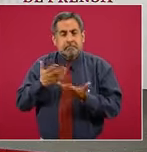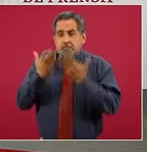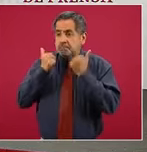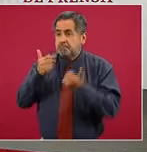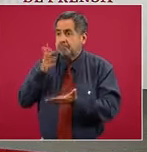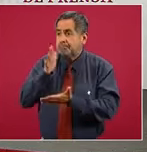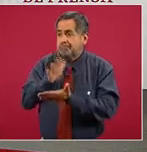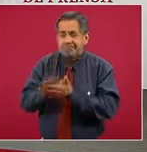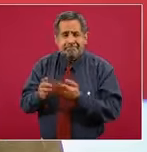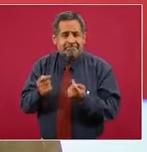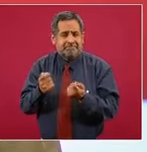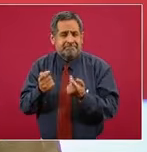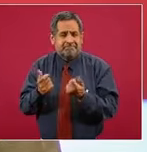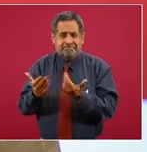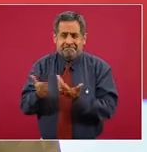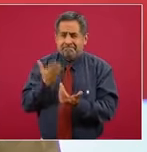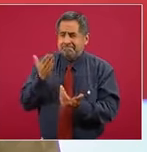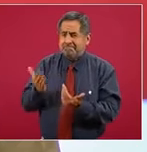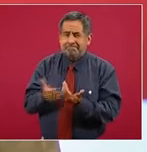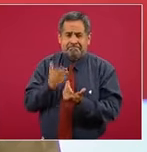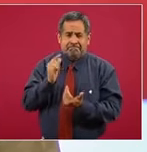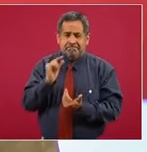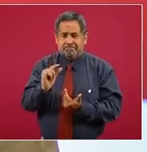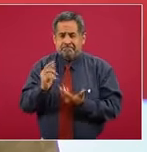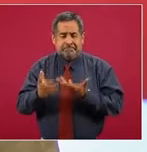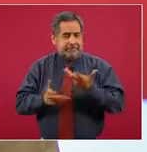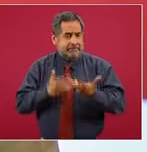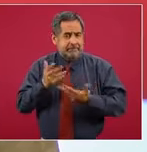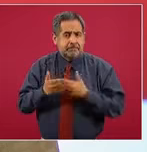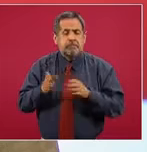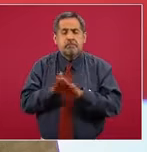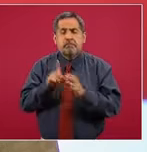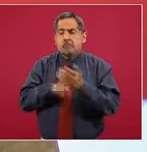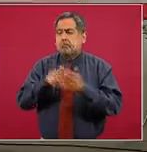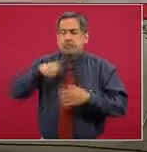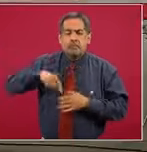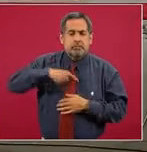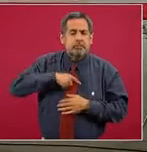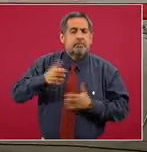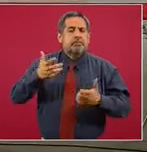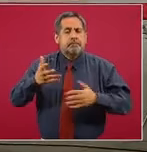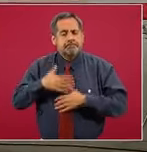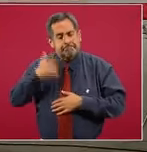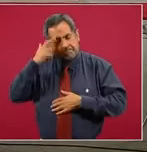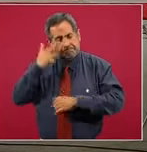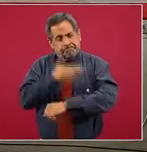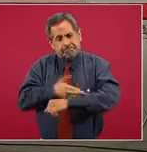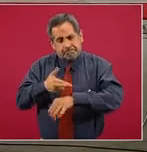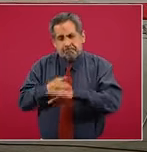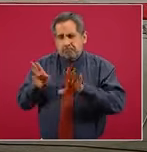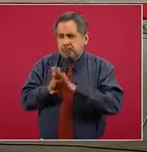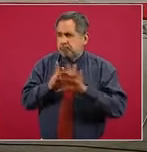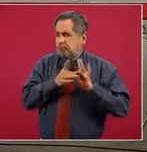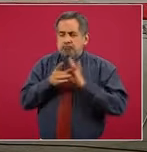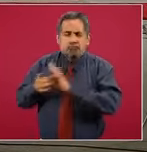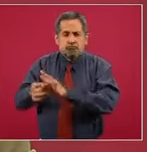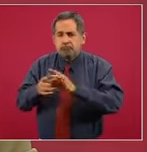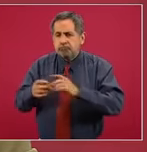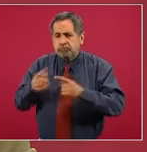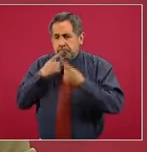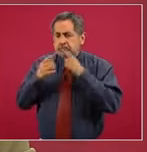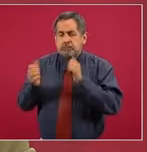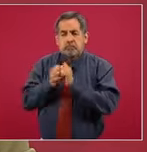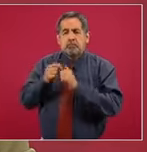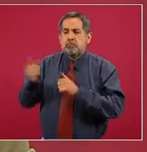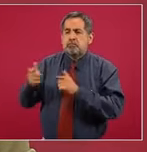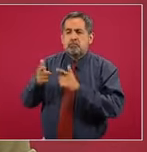hay un abasto limitado. Entonces lo que hemos hecho es, estamos trabajando de manera coordinada. Por un lado,